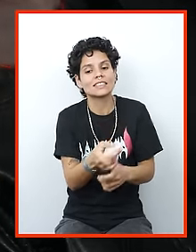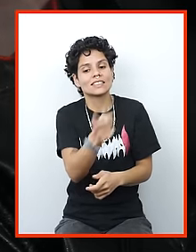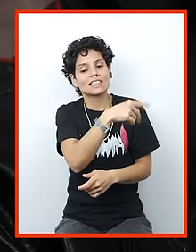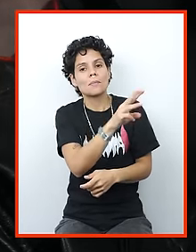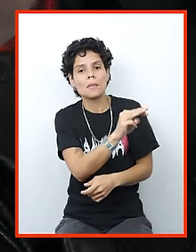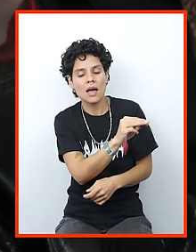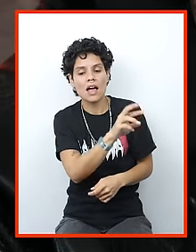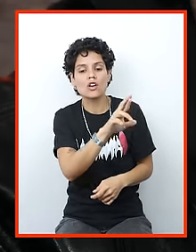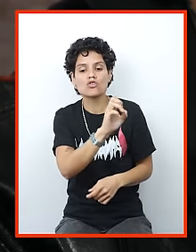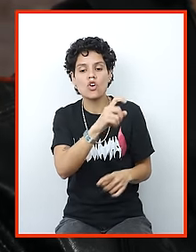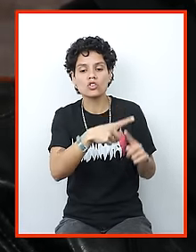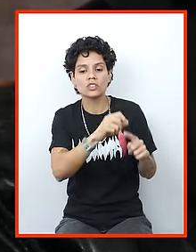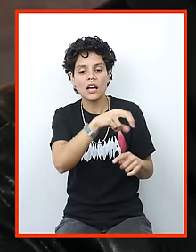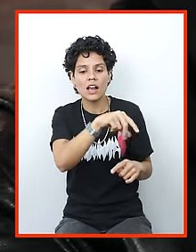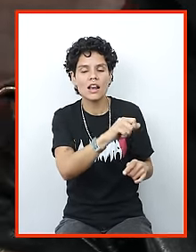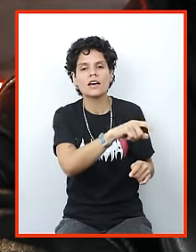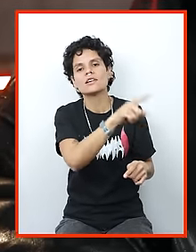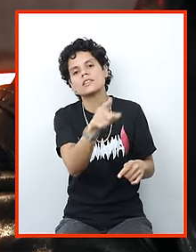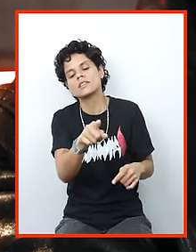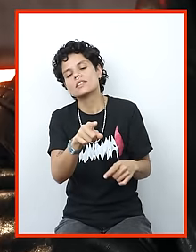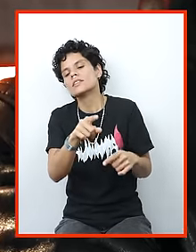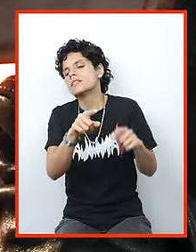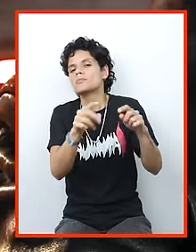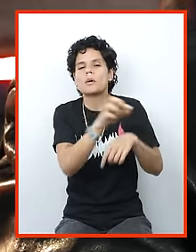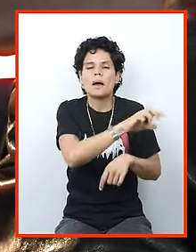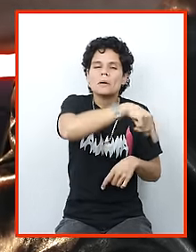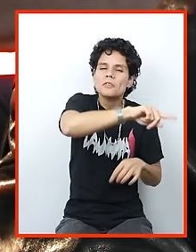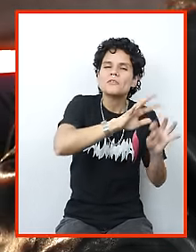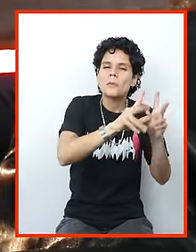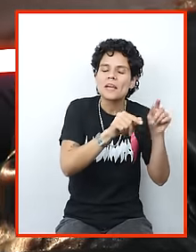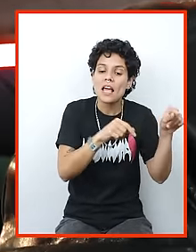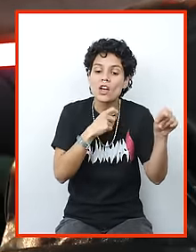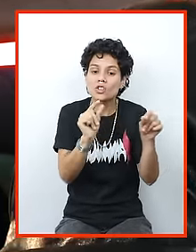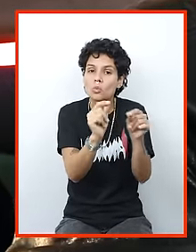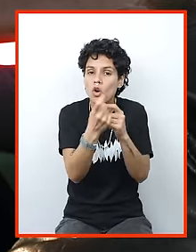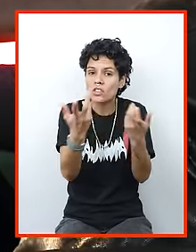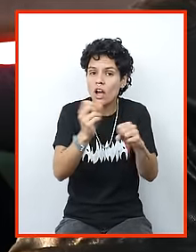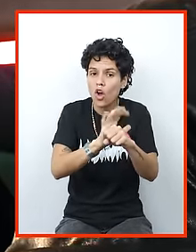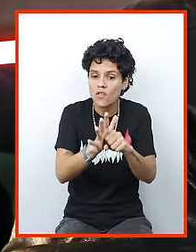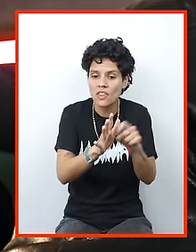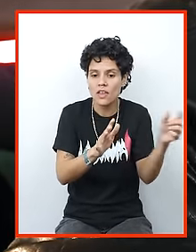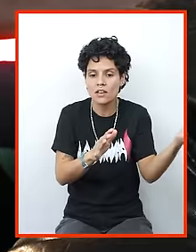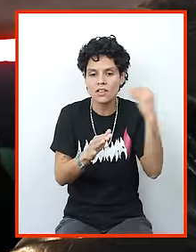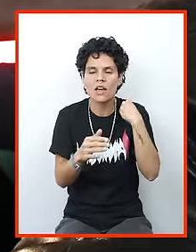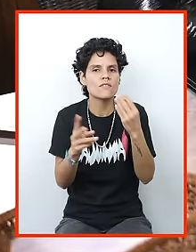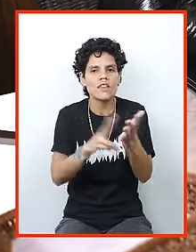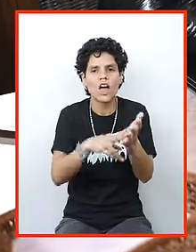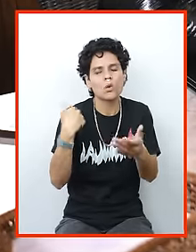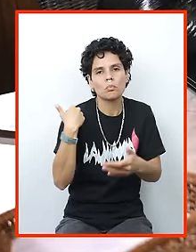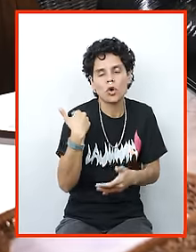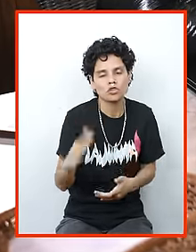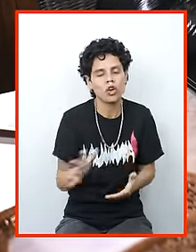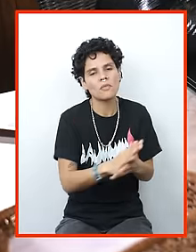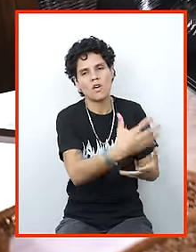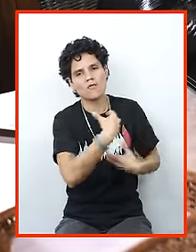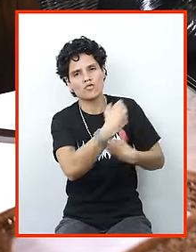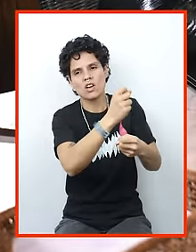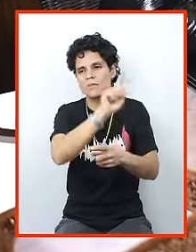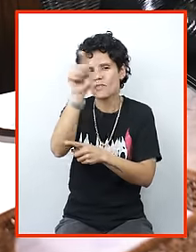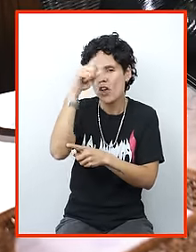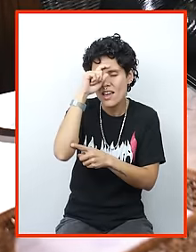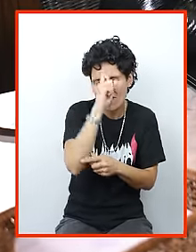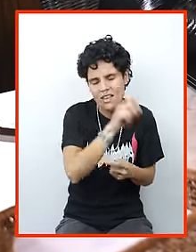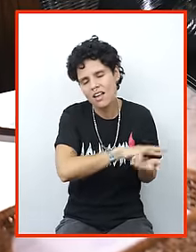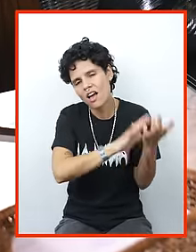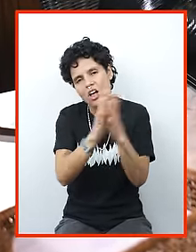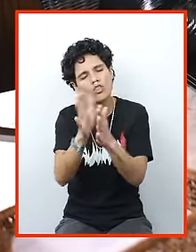y la mamá de ella, la señora Roxana, con Don Hugo y la Migueray me fueron a buscar. Ellos habían salido hace poco del COVID y como que no les importó nada, me fueron a buscar y